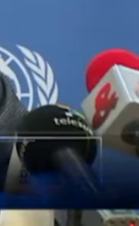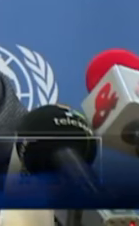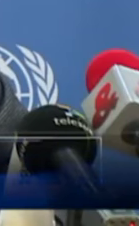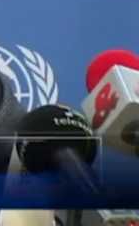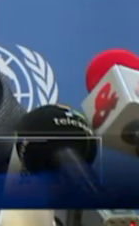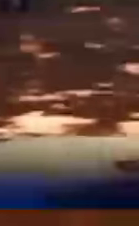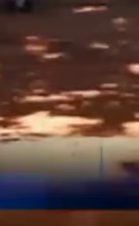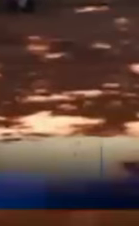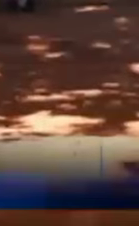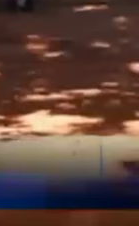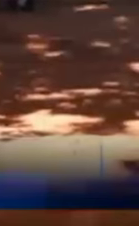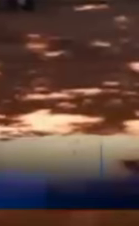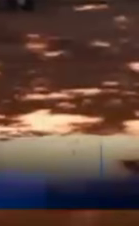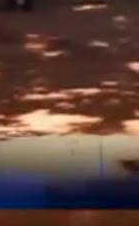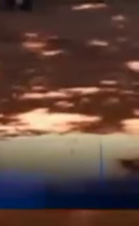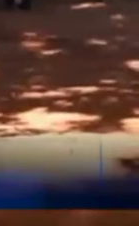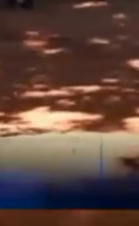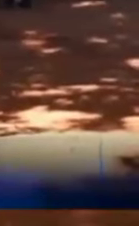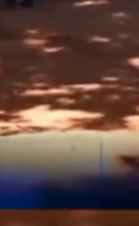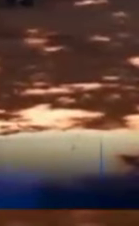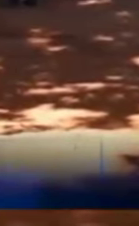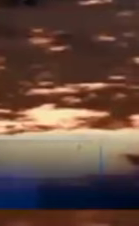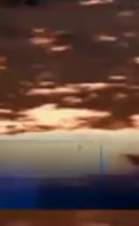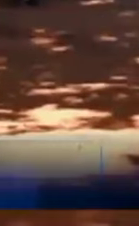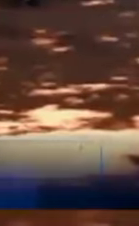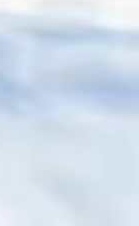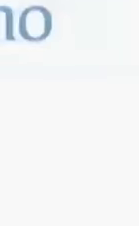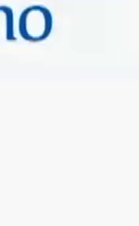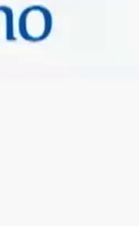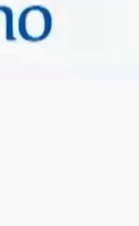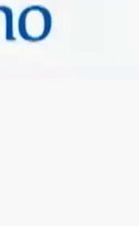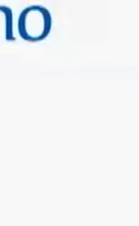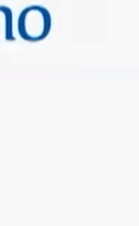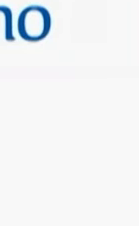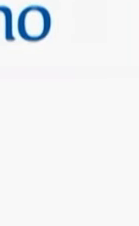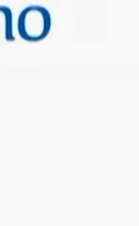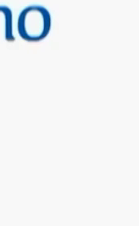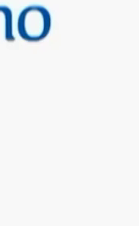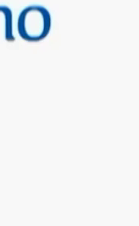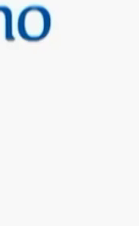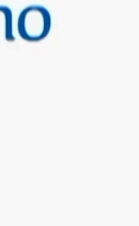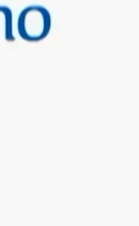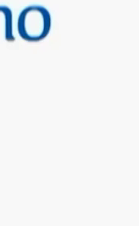en condiciones para cumplir con el desarme de las FARC.